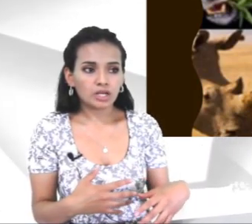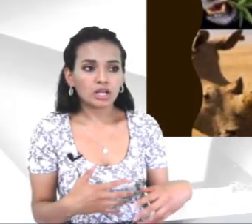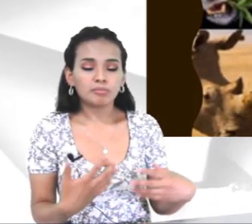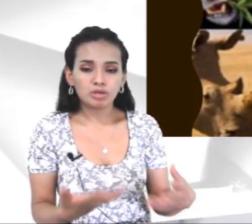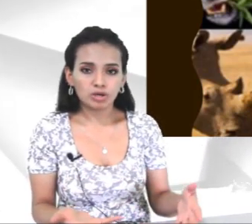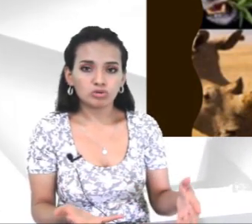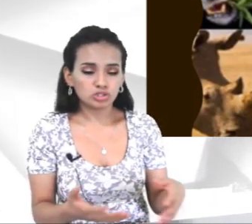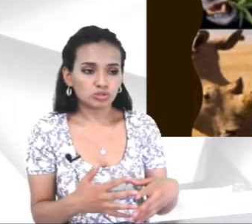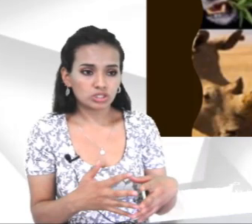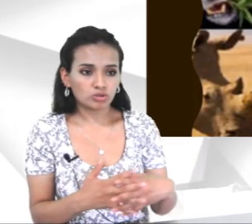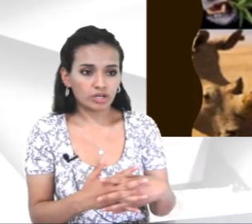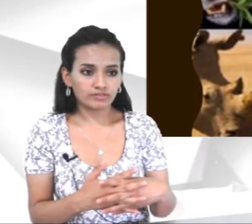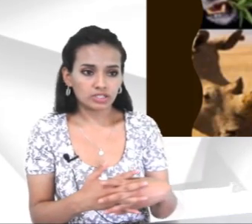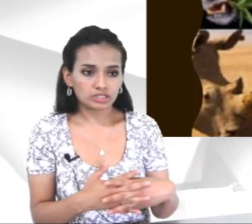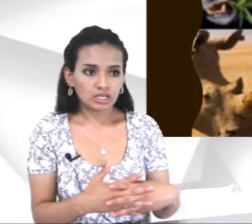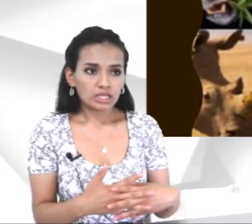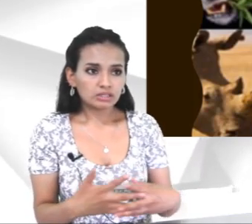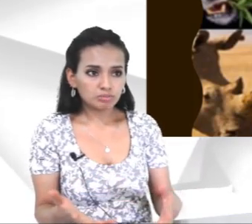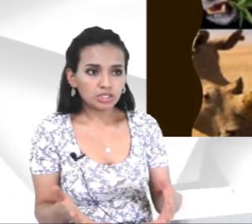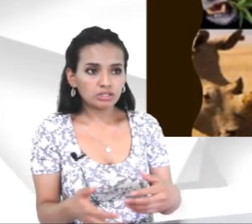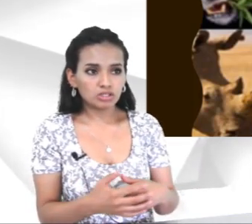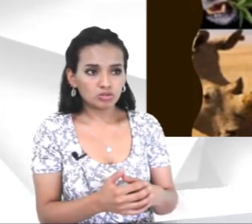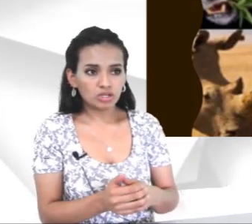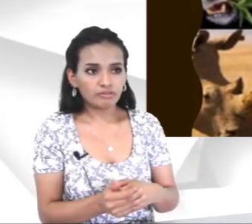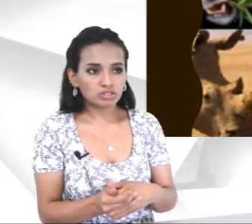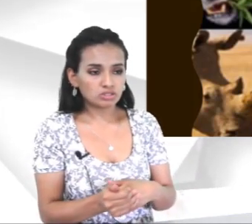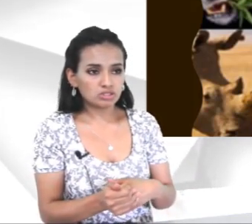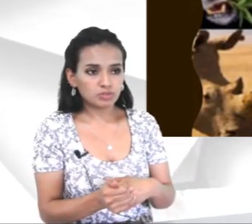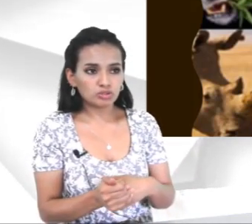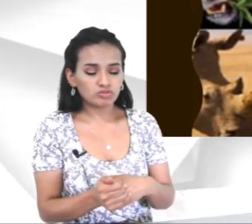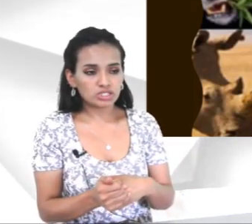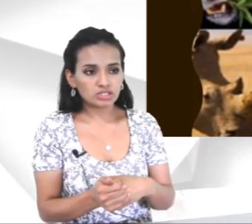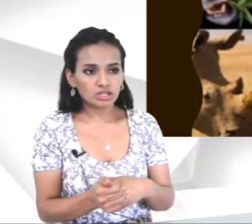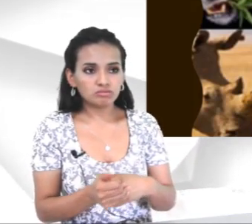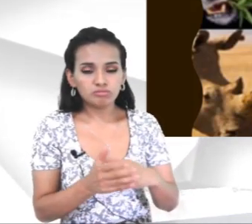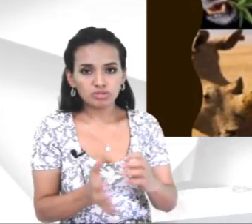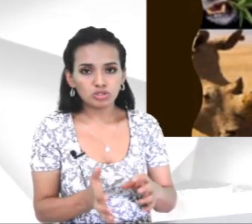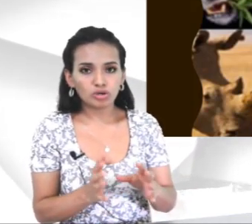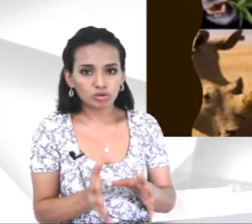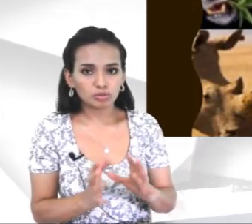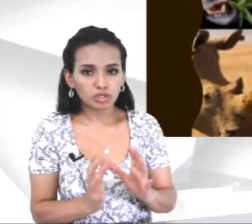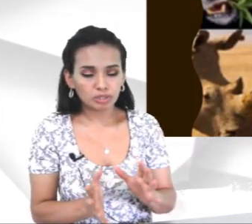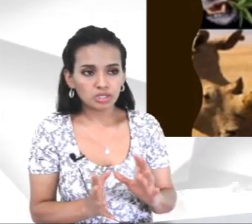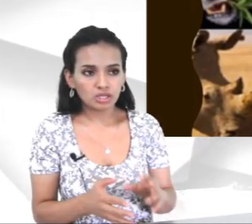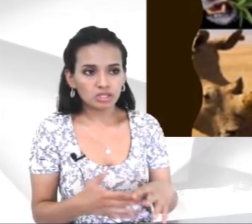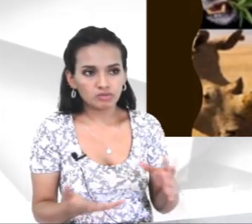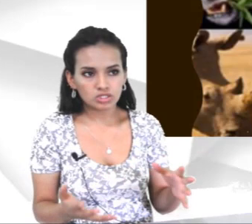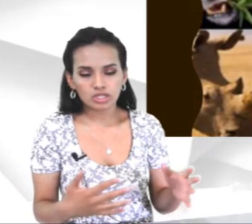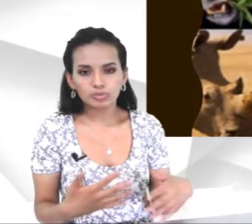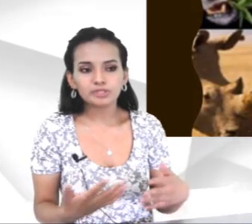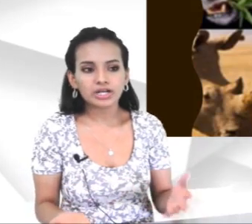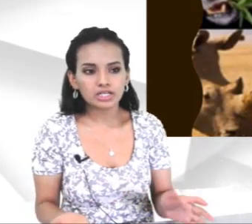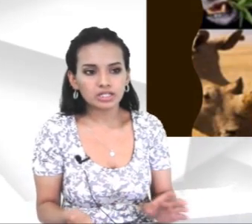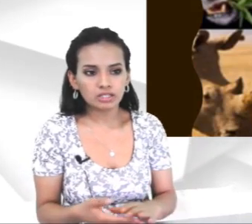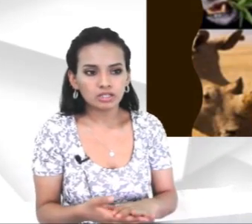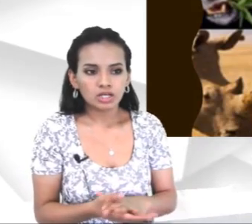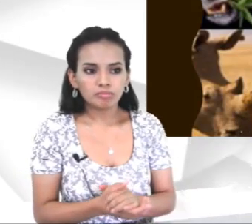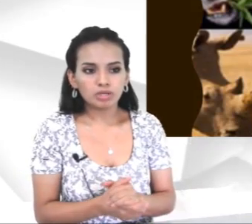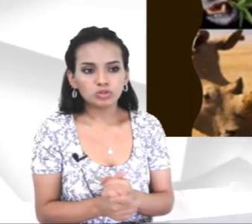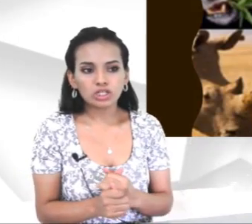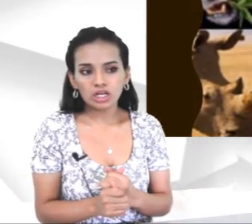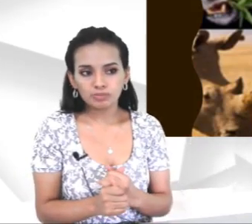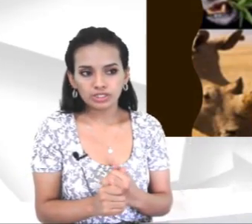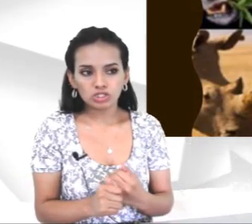de las mismas condiciones geográficas también dentro de la biodiversidad bio recordemos que vida y diversidad pues variedad